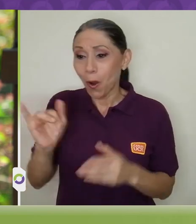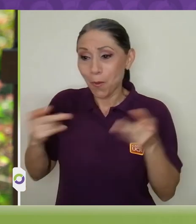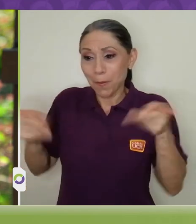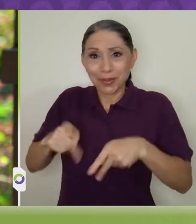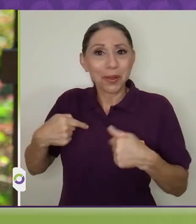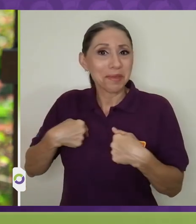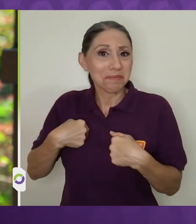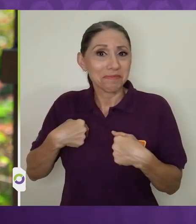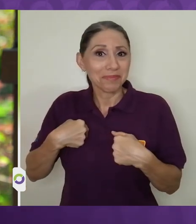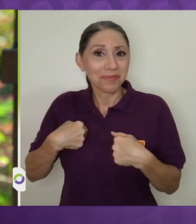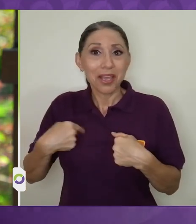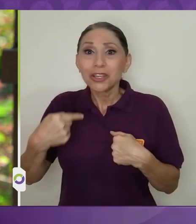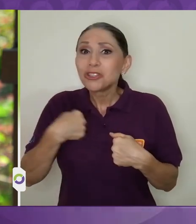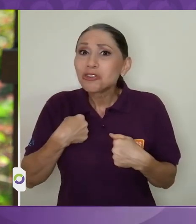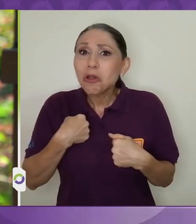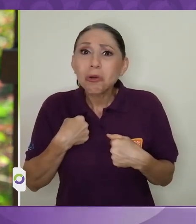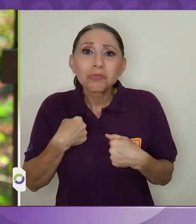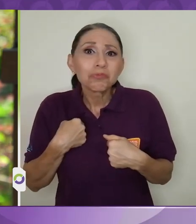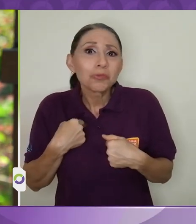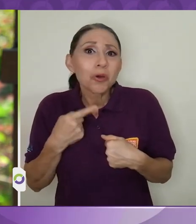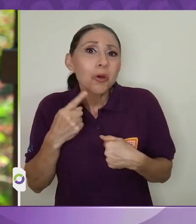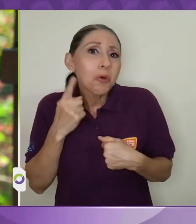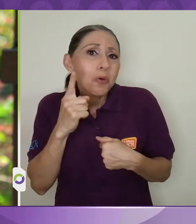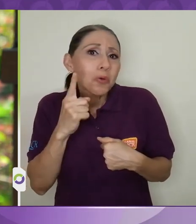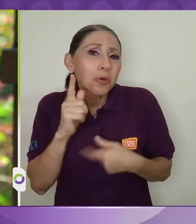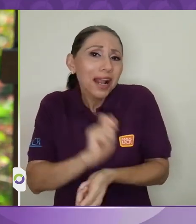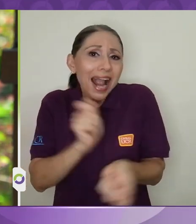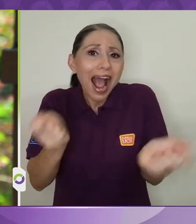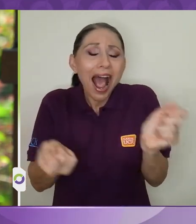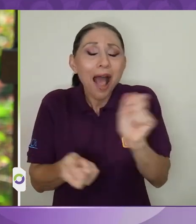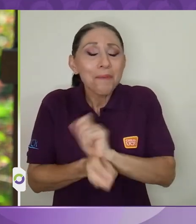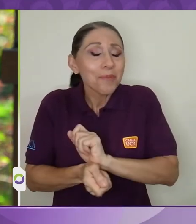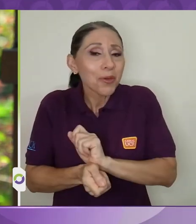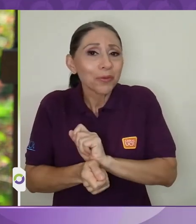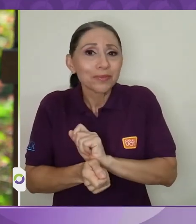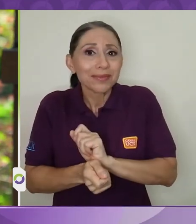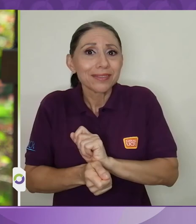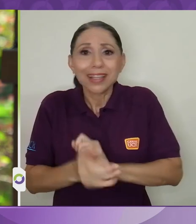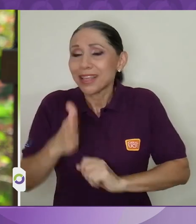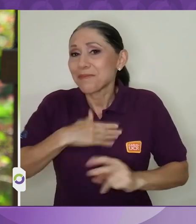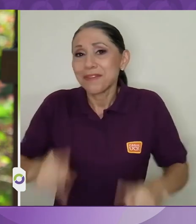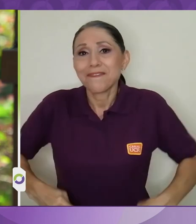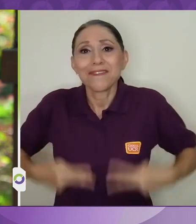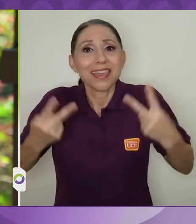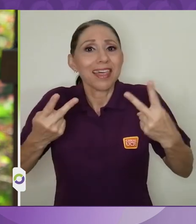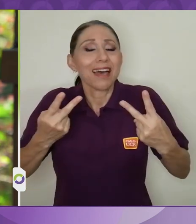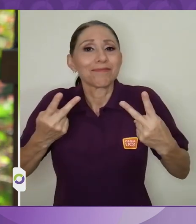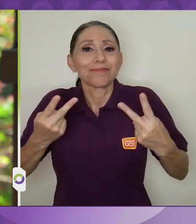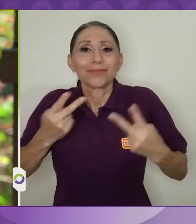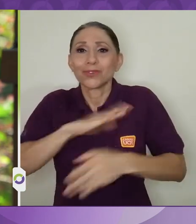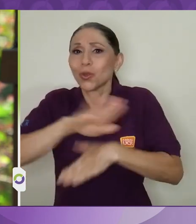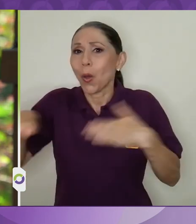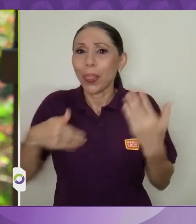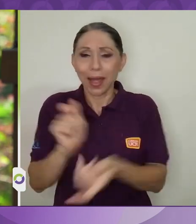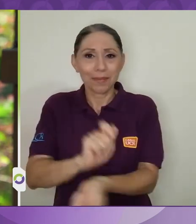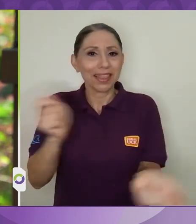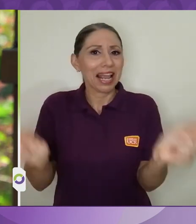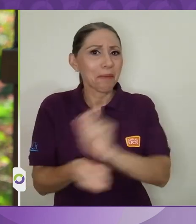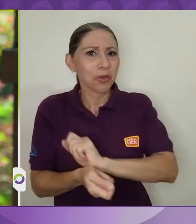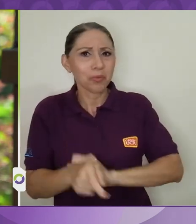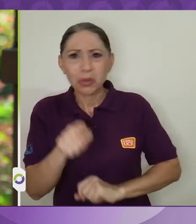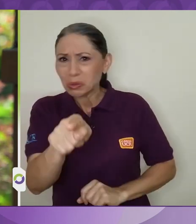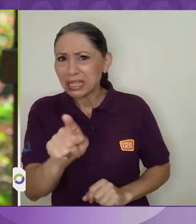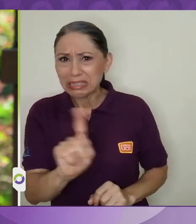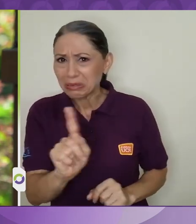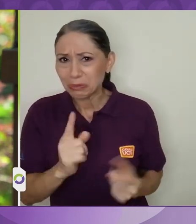Como a mí me pasó, yo di ese pequeño cambio y me cambió totalmente la vida. Entonces, que